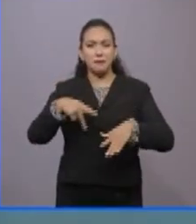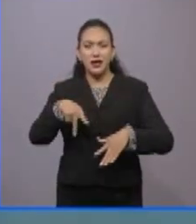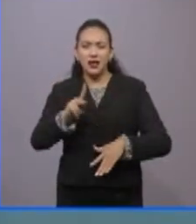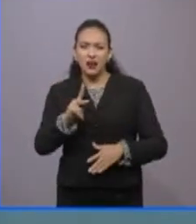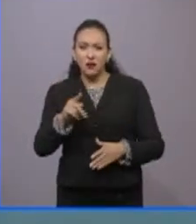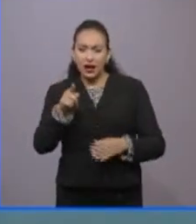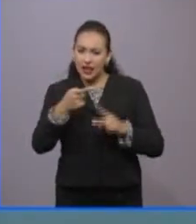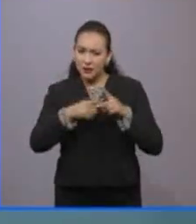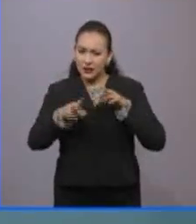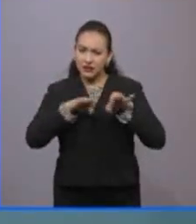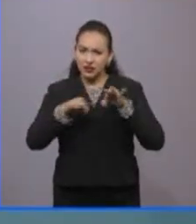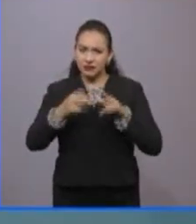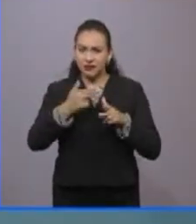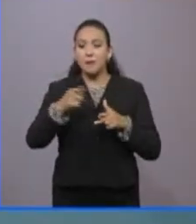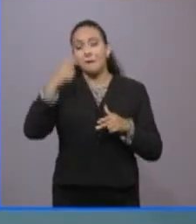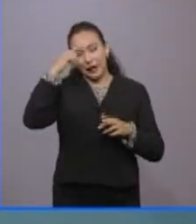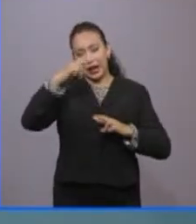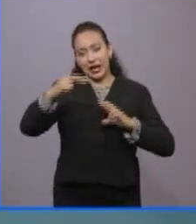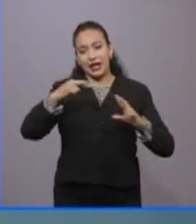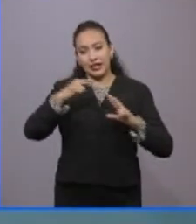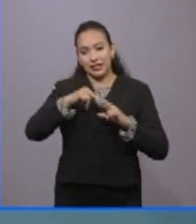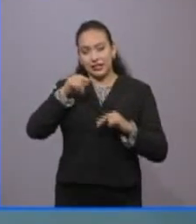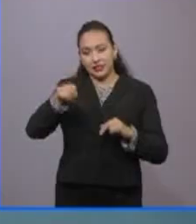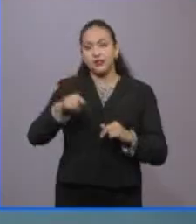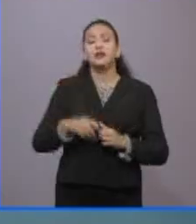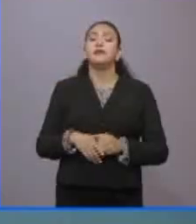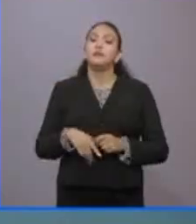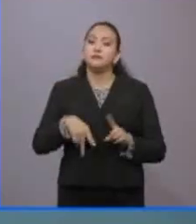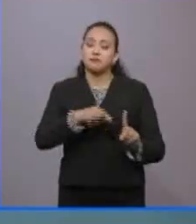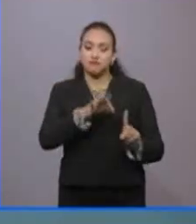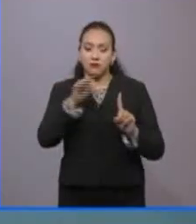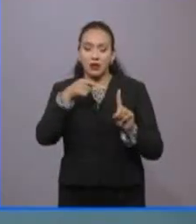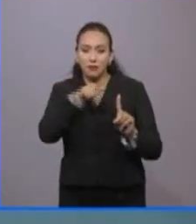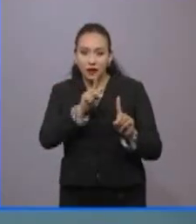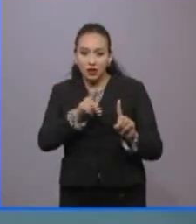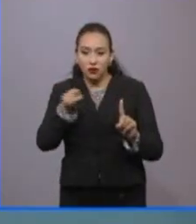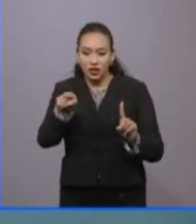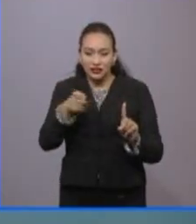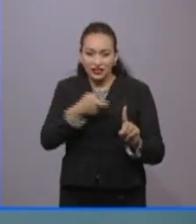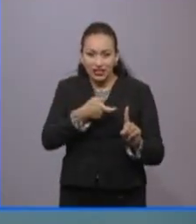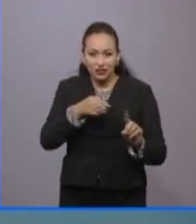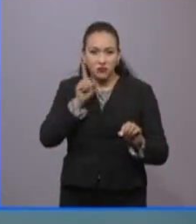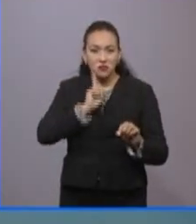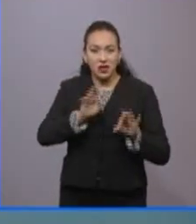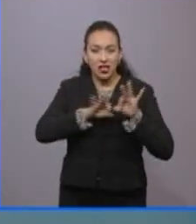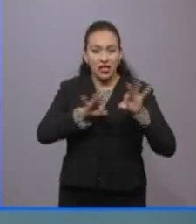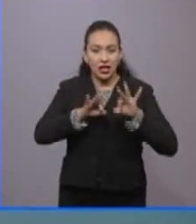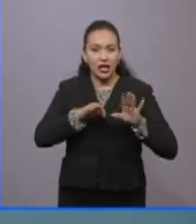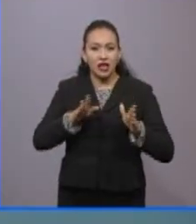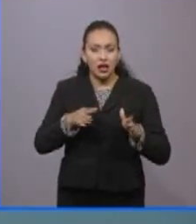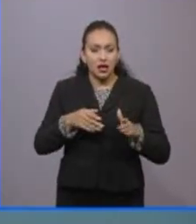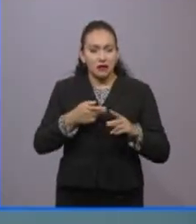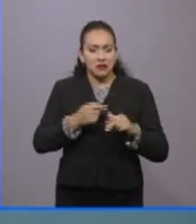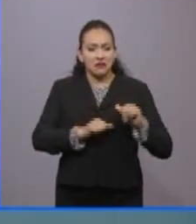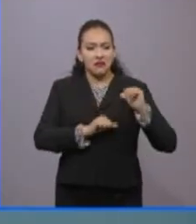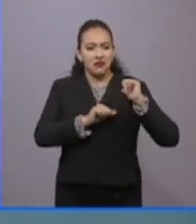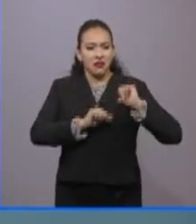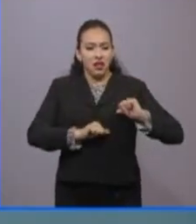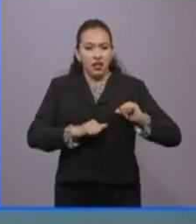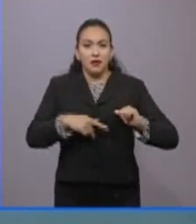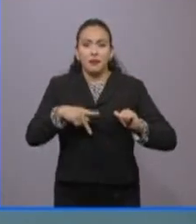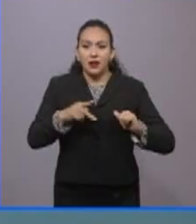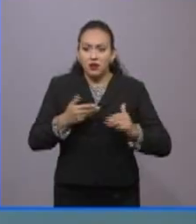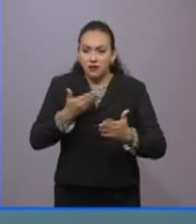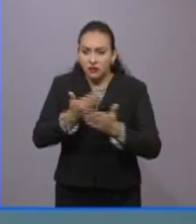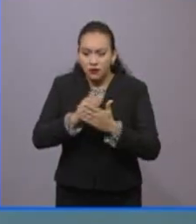actora a una regiduría de representación proporcional por sí misma dejó sin efectos la posible obstrucción al cargo, así como la BPG